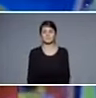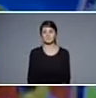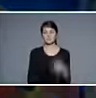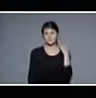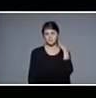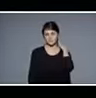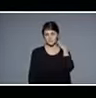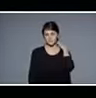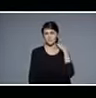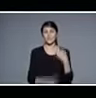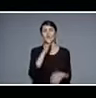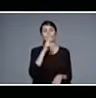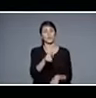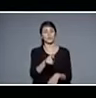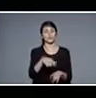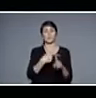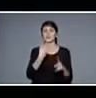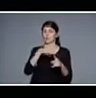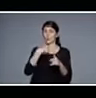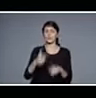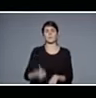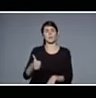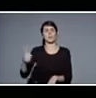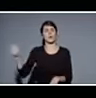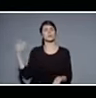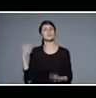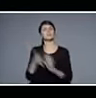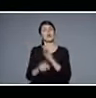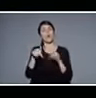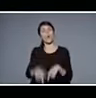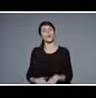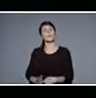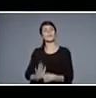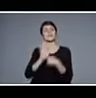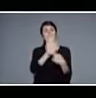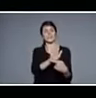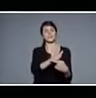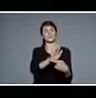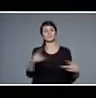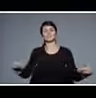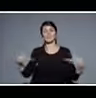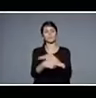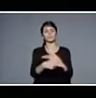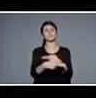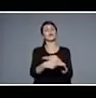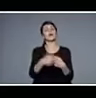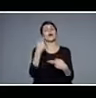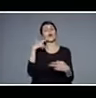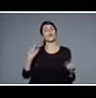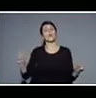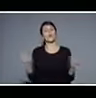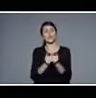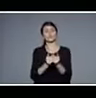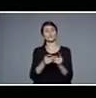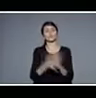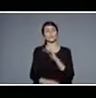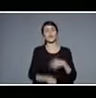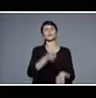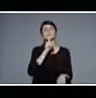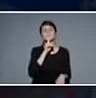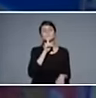Por eso, y más, Triqui Conas en su presentación recorta su espectáculo, se mantiene en